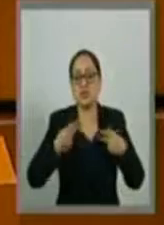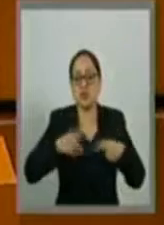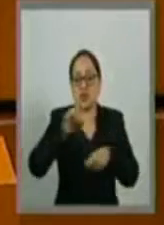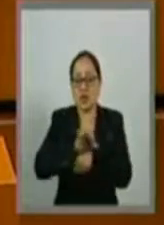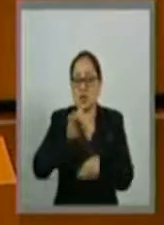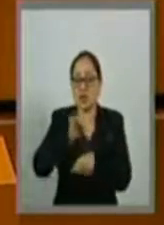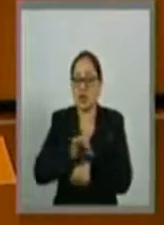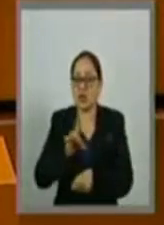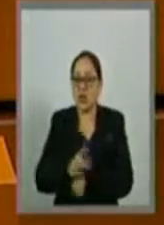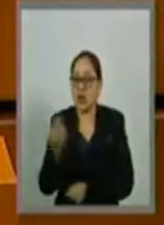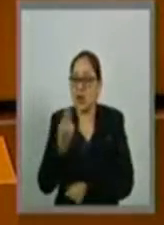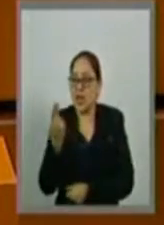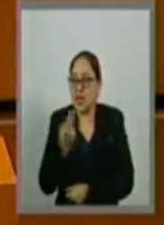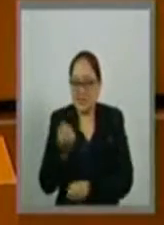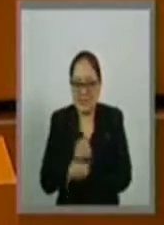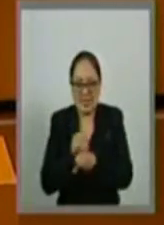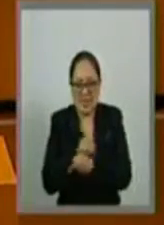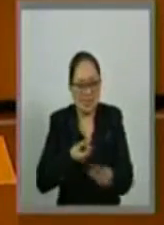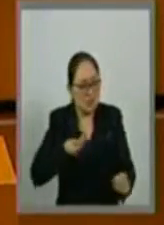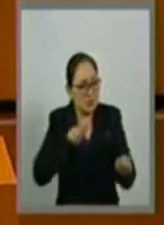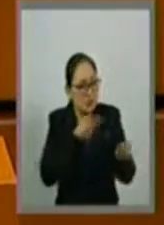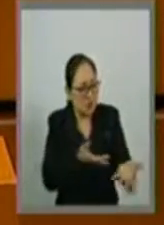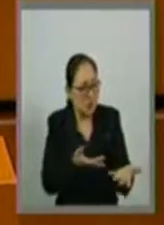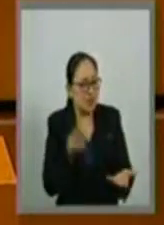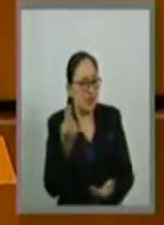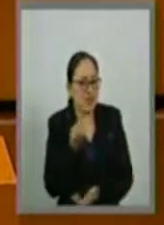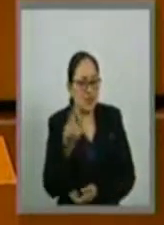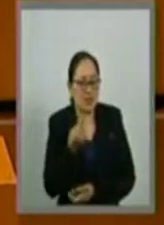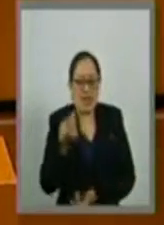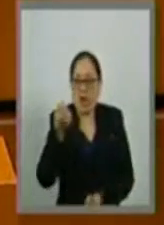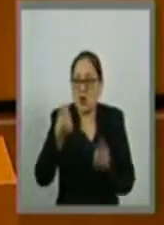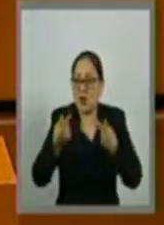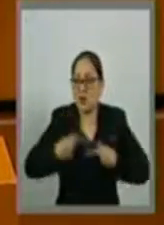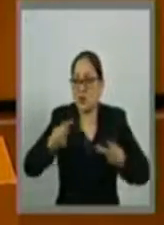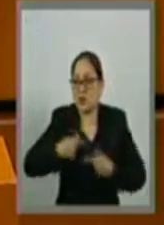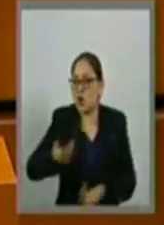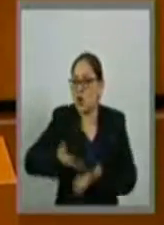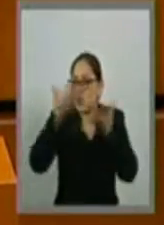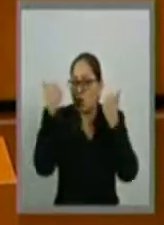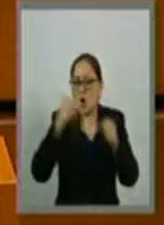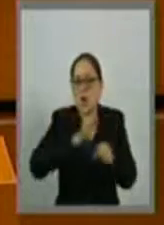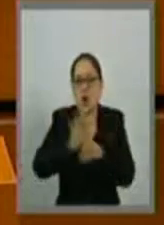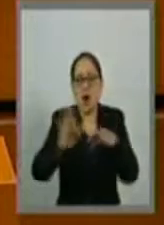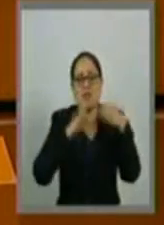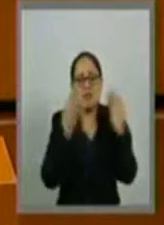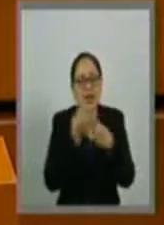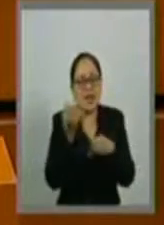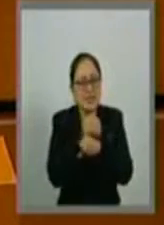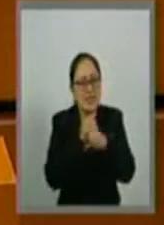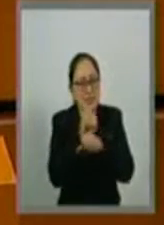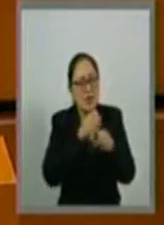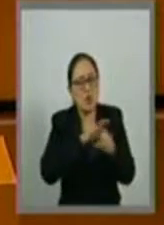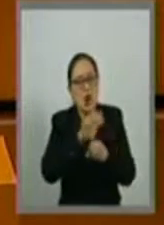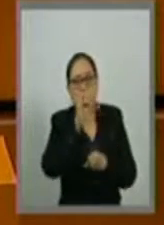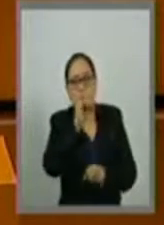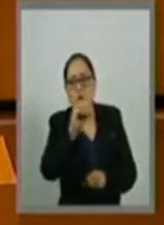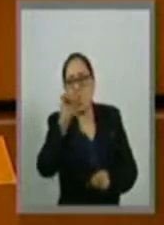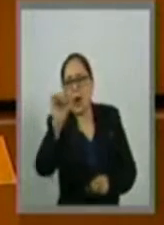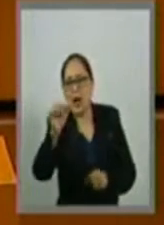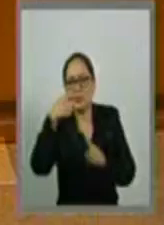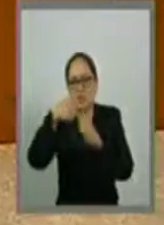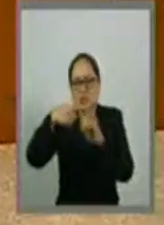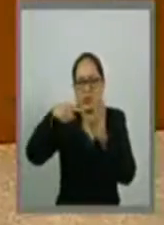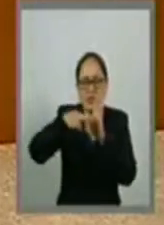de este vital líquido. Incluso hay personas que ni siquiera saben qué tipo de sangre tienen. Y eso es muy importante conocerlo,